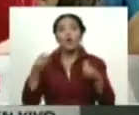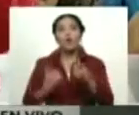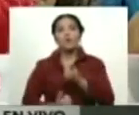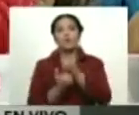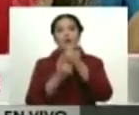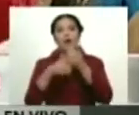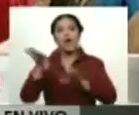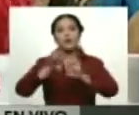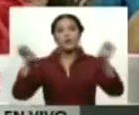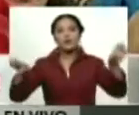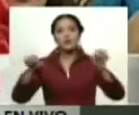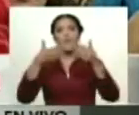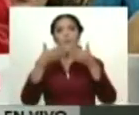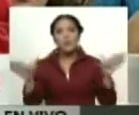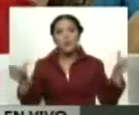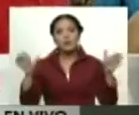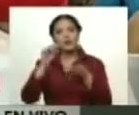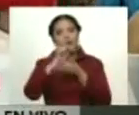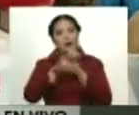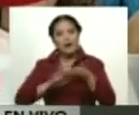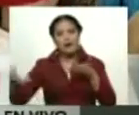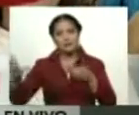pública, gratuita, de calidad,